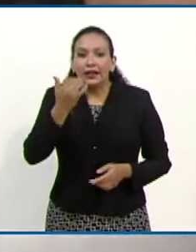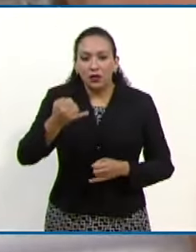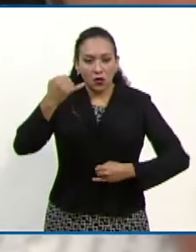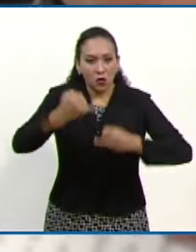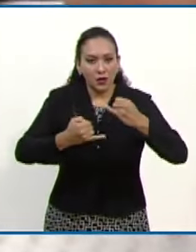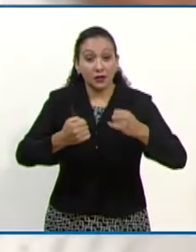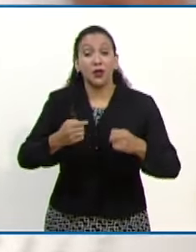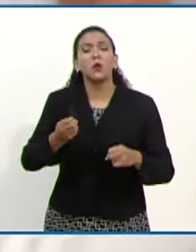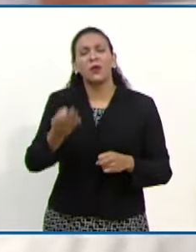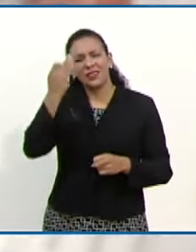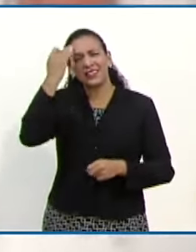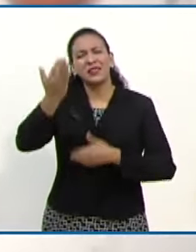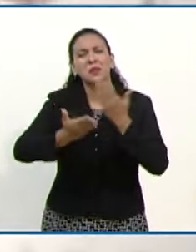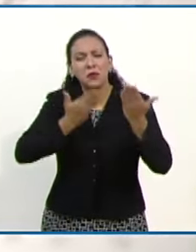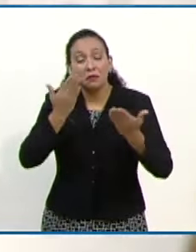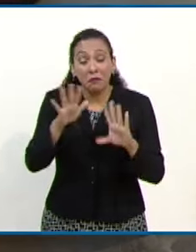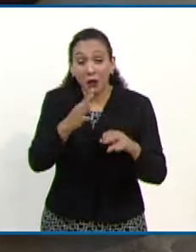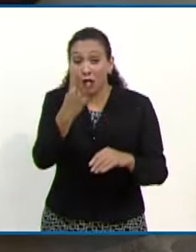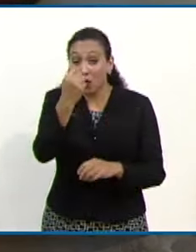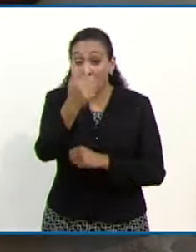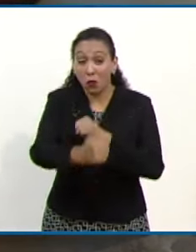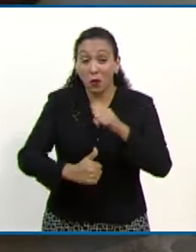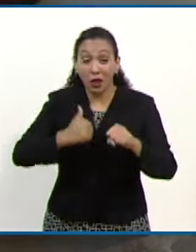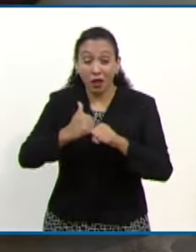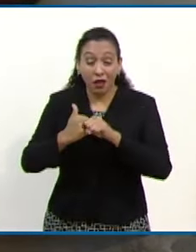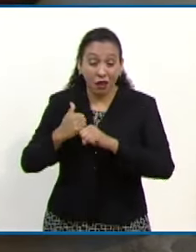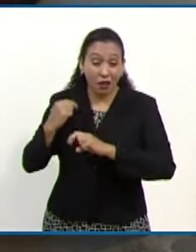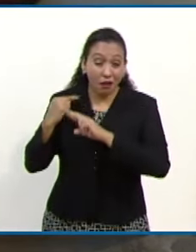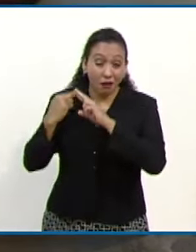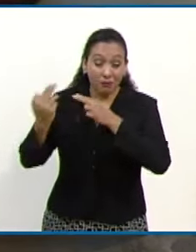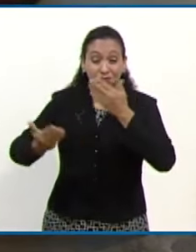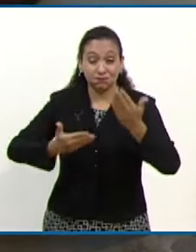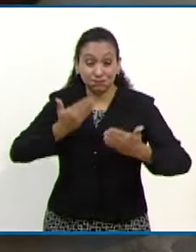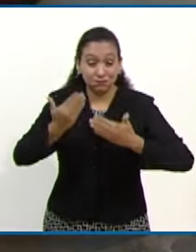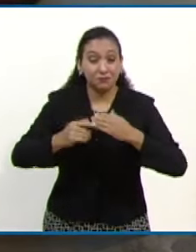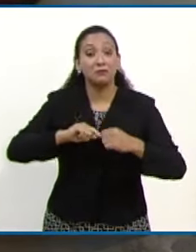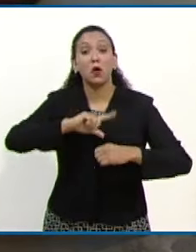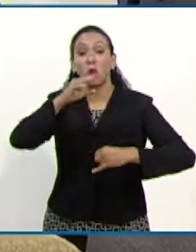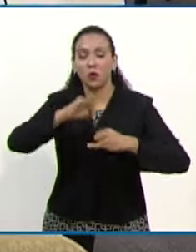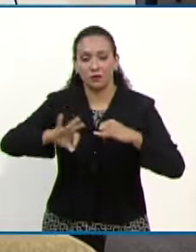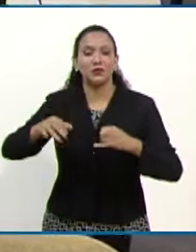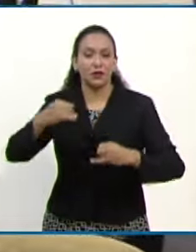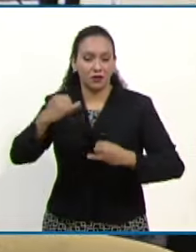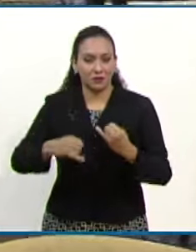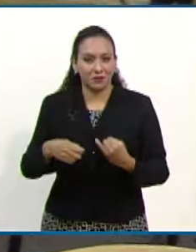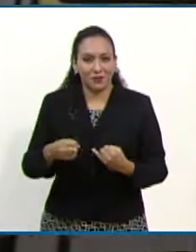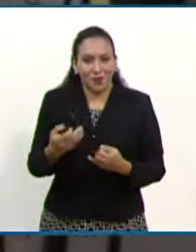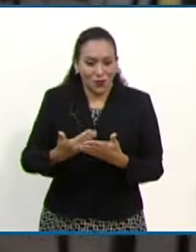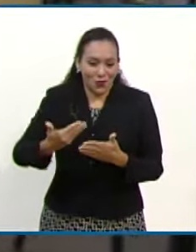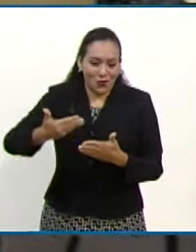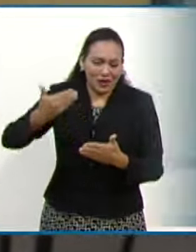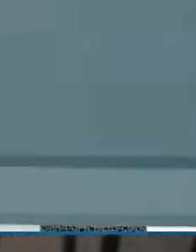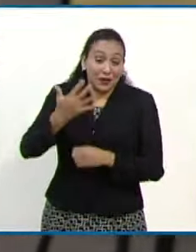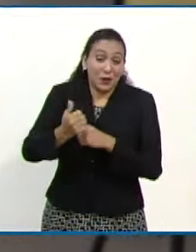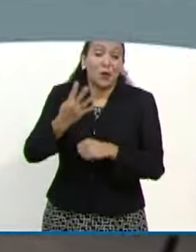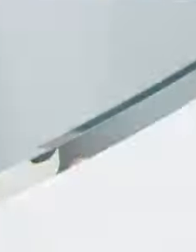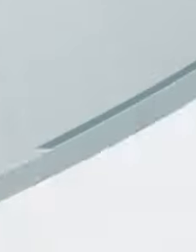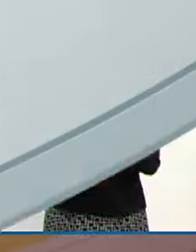lo menos 9 años alcanzar este objetivo, tiempo en el que básicamente se está capacitando.